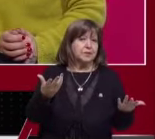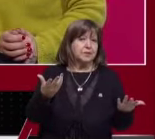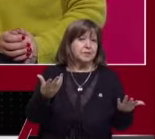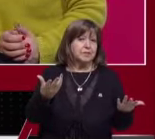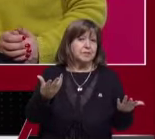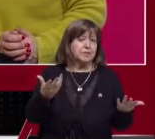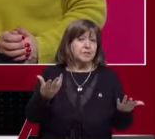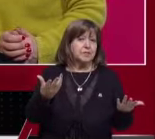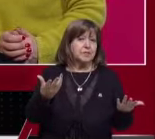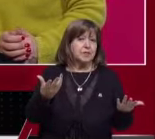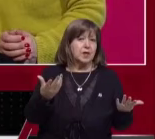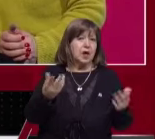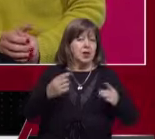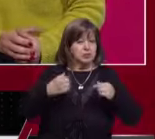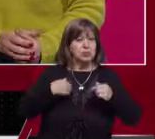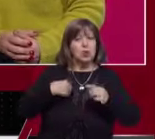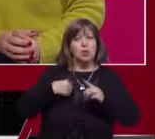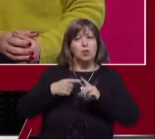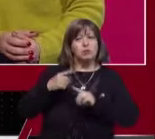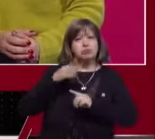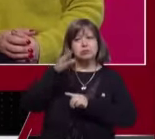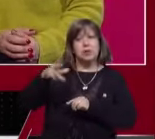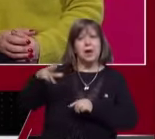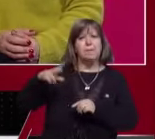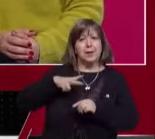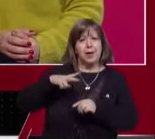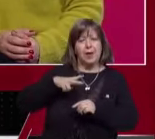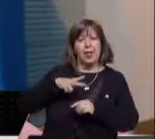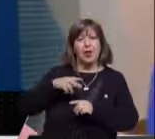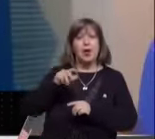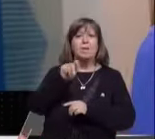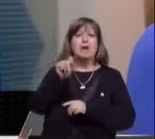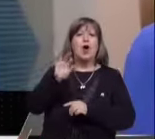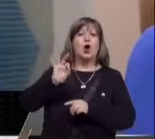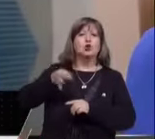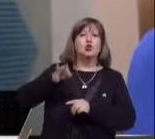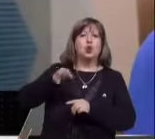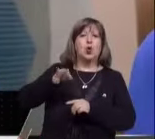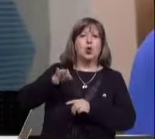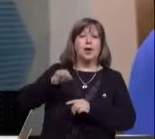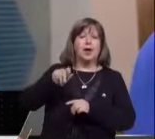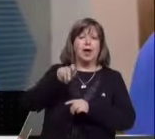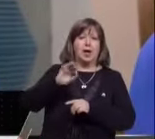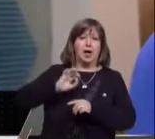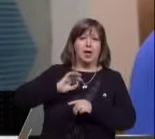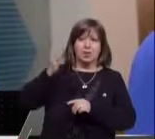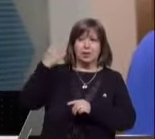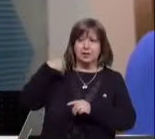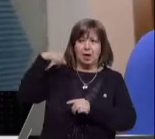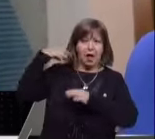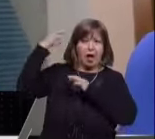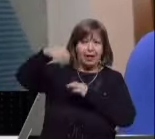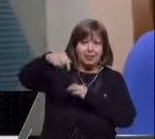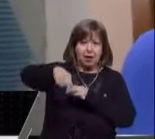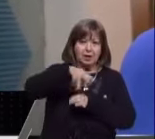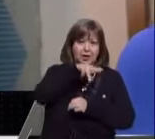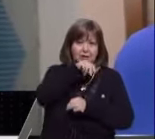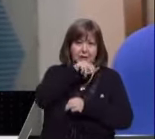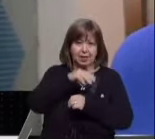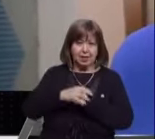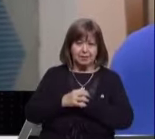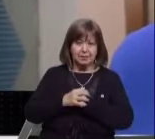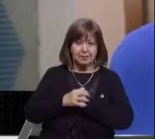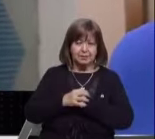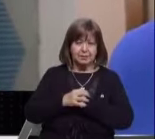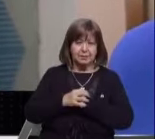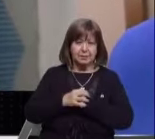Y ahí yo en instituciones privadas hay prácticas que he hecho en octubre del año pasado y todavía no las hemos cobrado. Es decir, no la ha cobrado